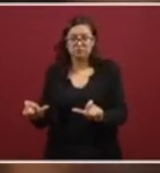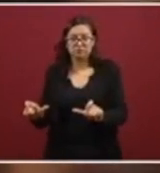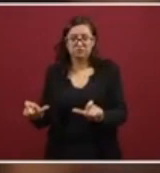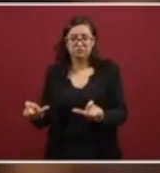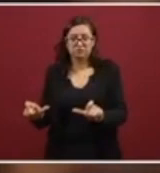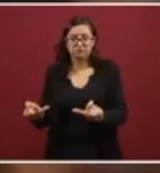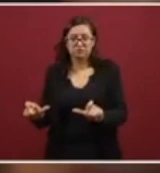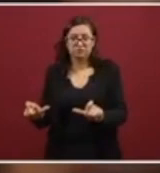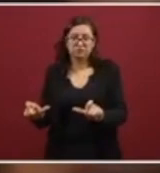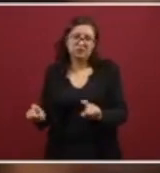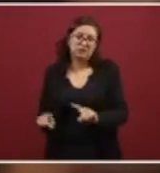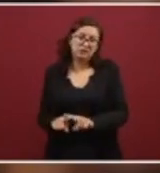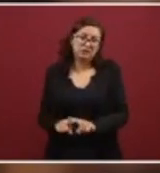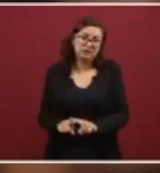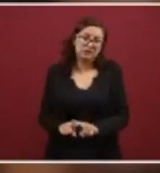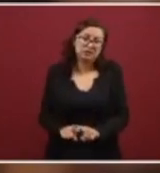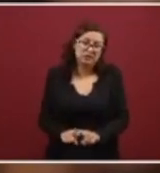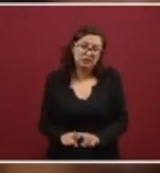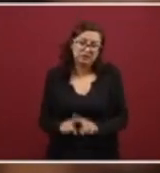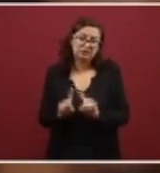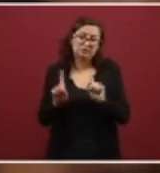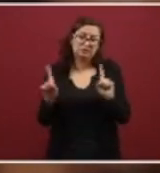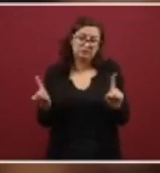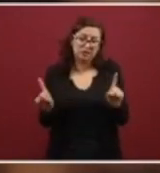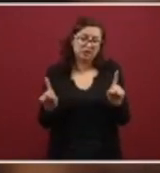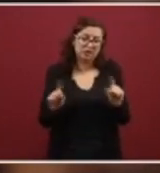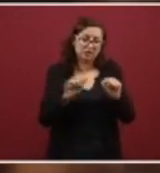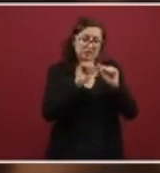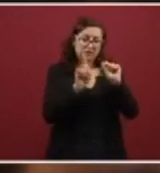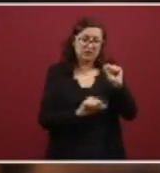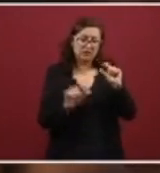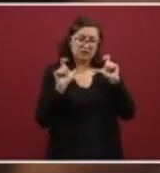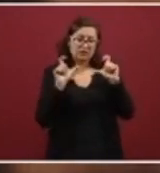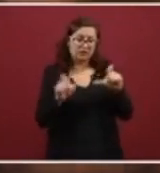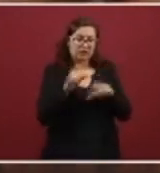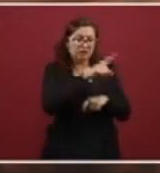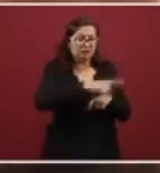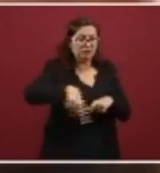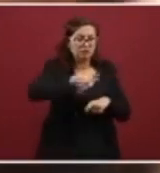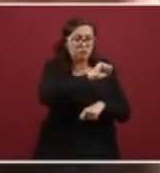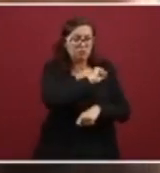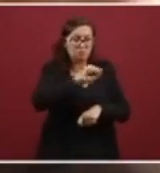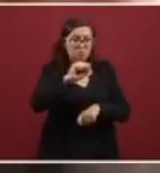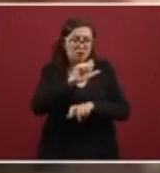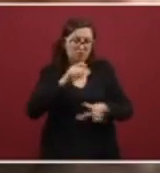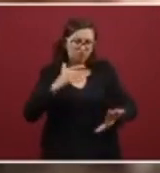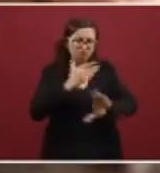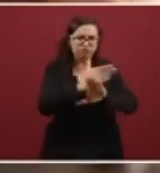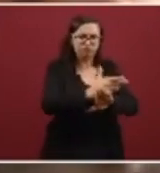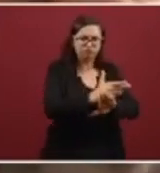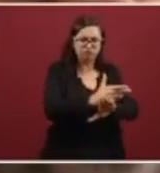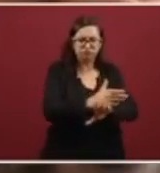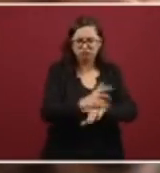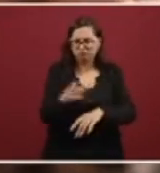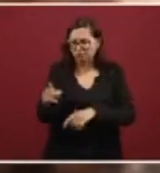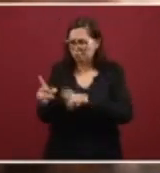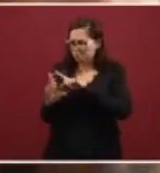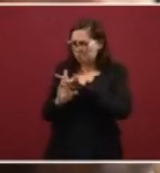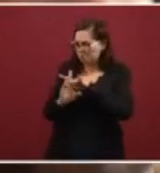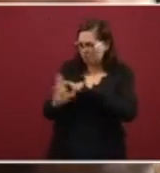pues tratar con delincuentes a tratar con migrantes que